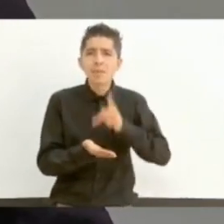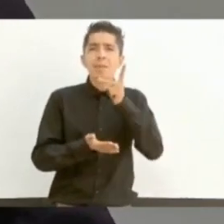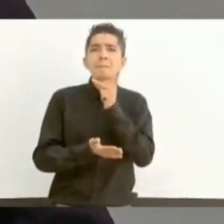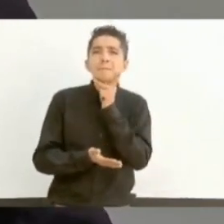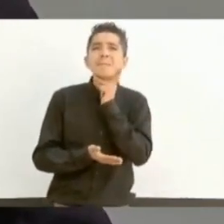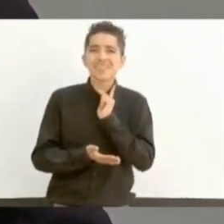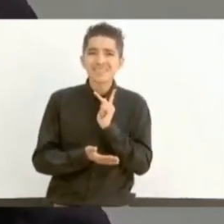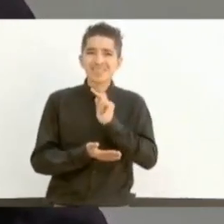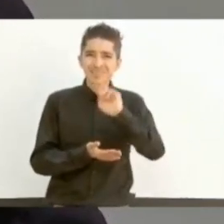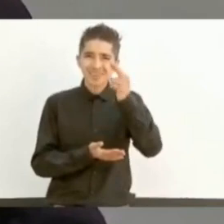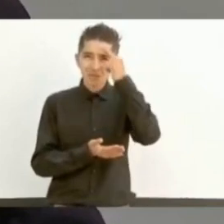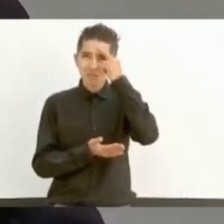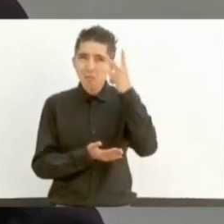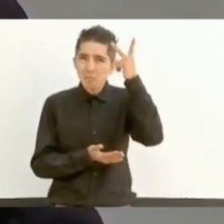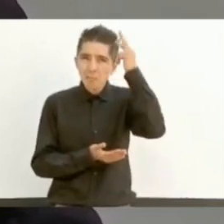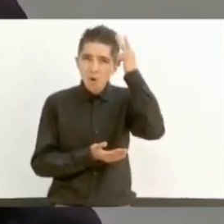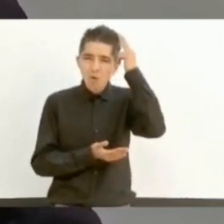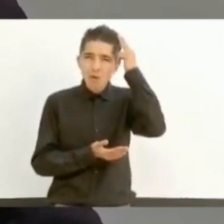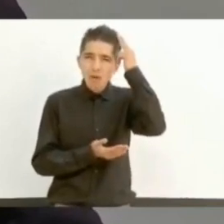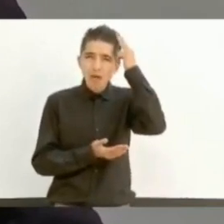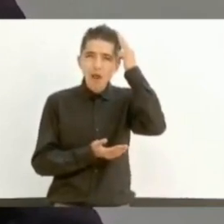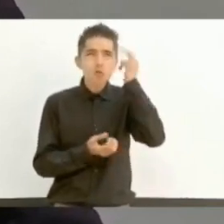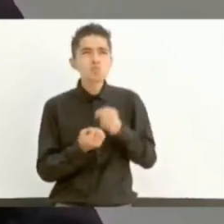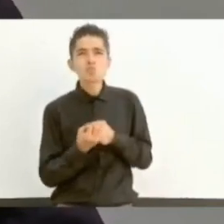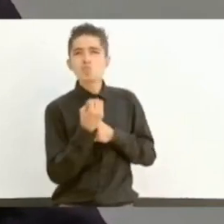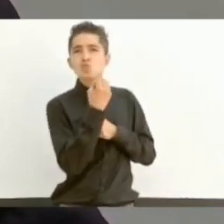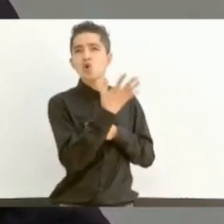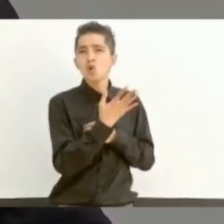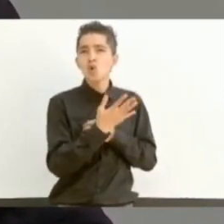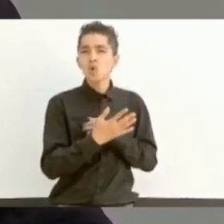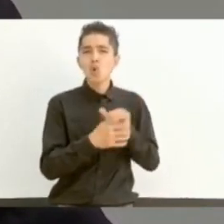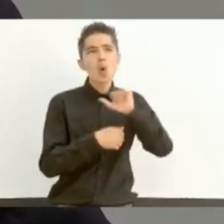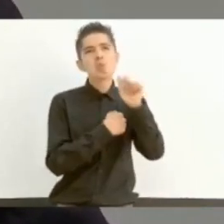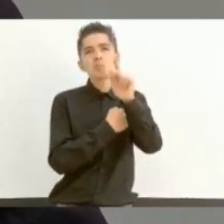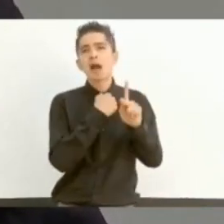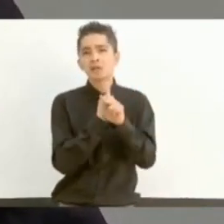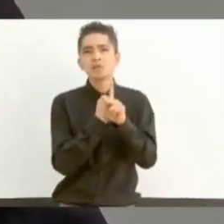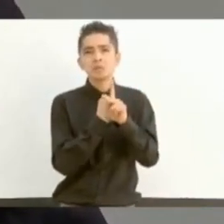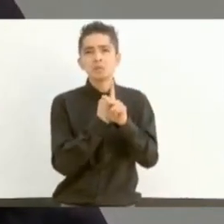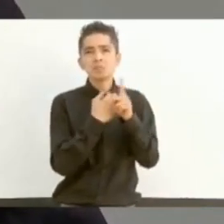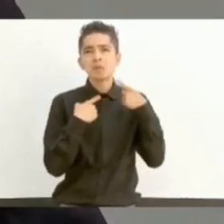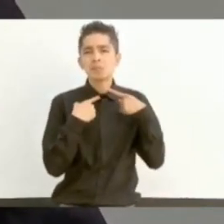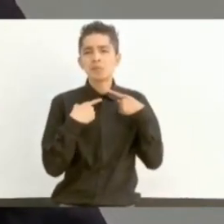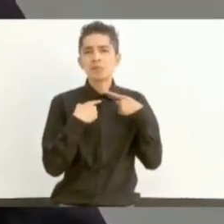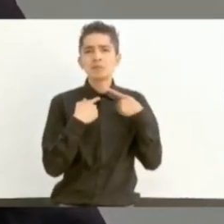que Porfirio Díaz había entregado a los extranjeros.